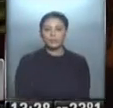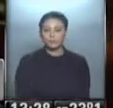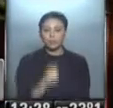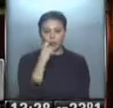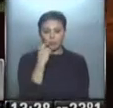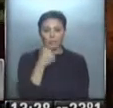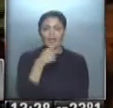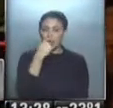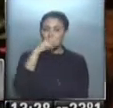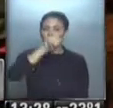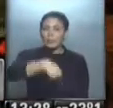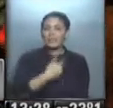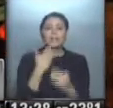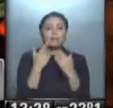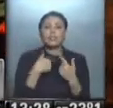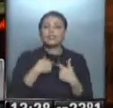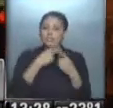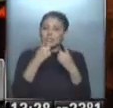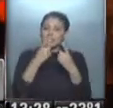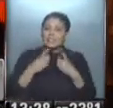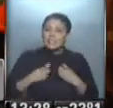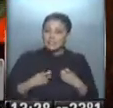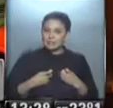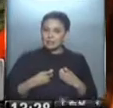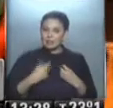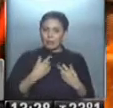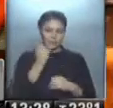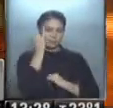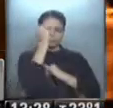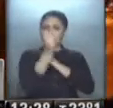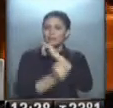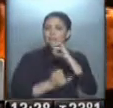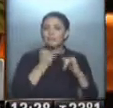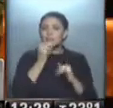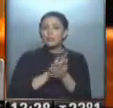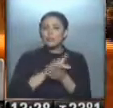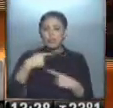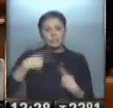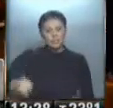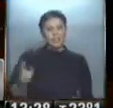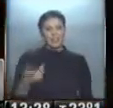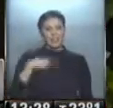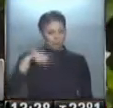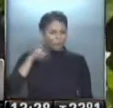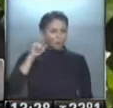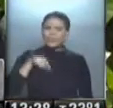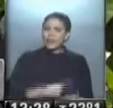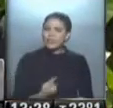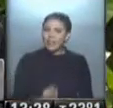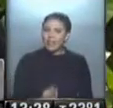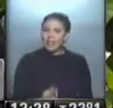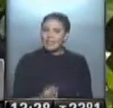Vago surge como la necesidad por mi parte de poder hablar de esta rareza que yo encontré en Buenos Aires, que es